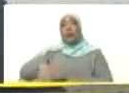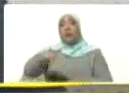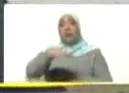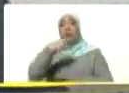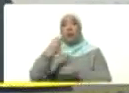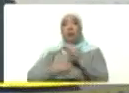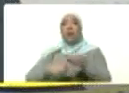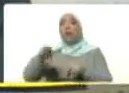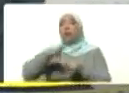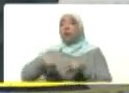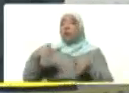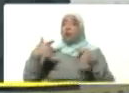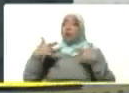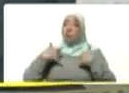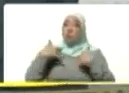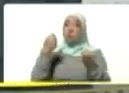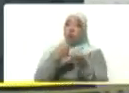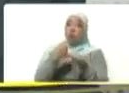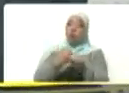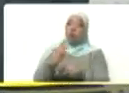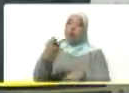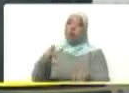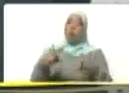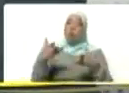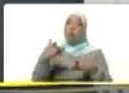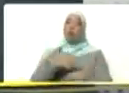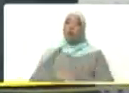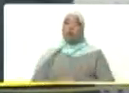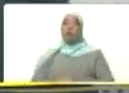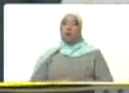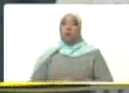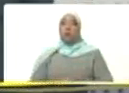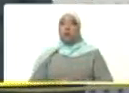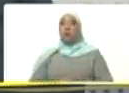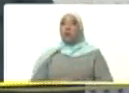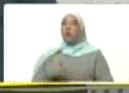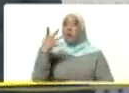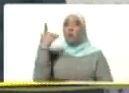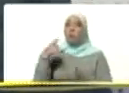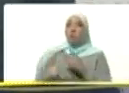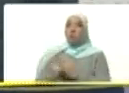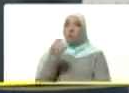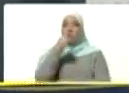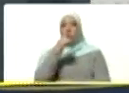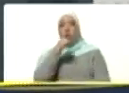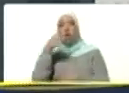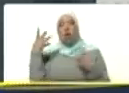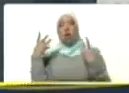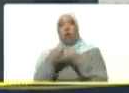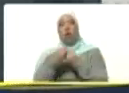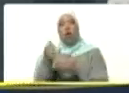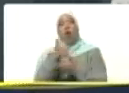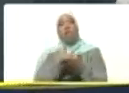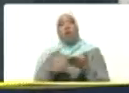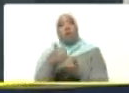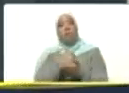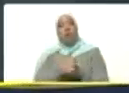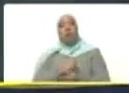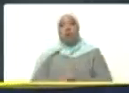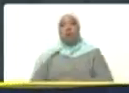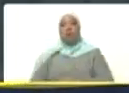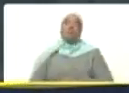pueblos, not big capital, no al gran capital, not big pharma, no a las grandes compañías farmacéuticas. It is to